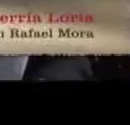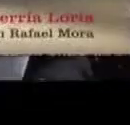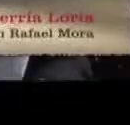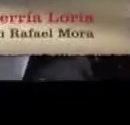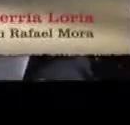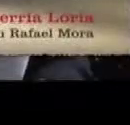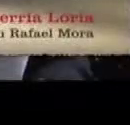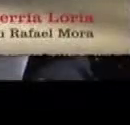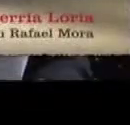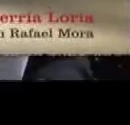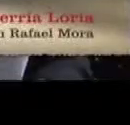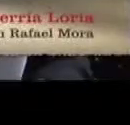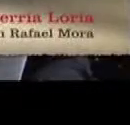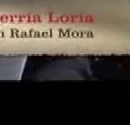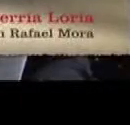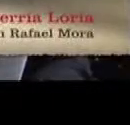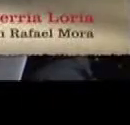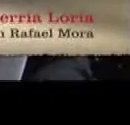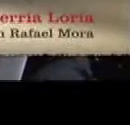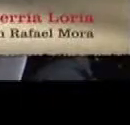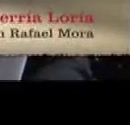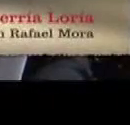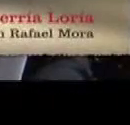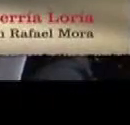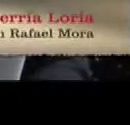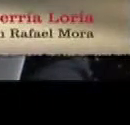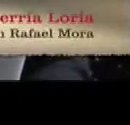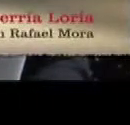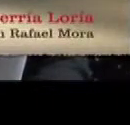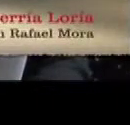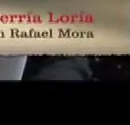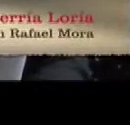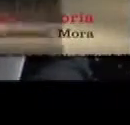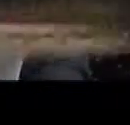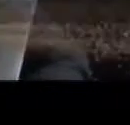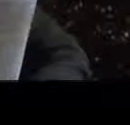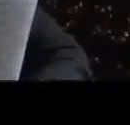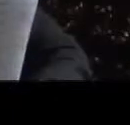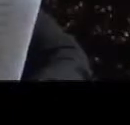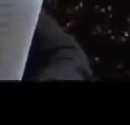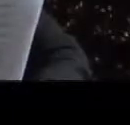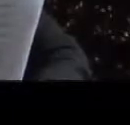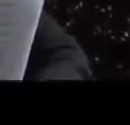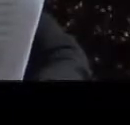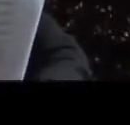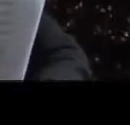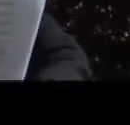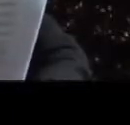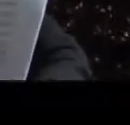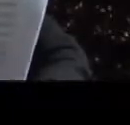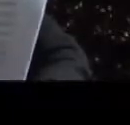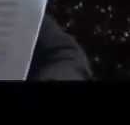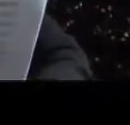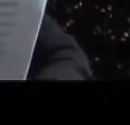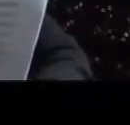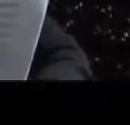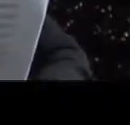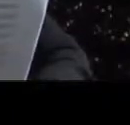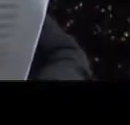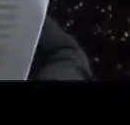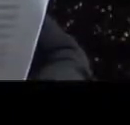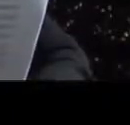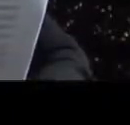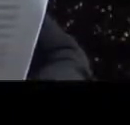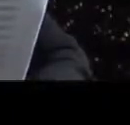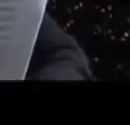solo motivo de honor, sino que desde muy temprana edad comprendí que el descender del